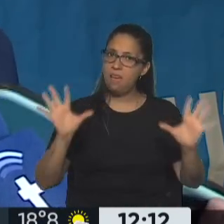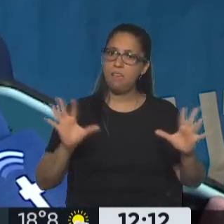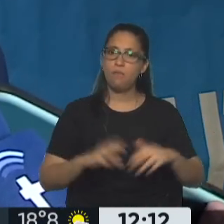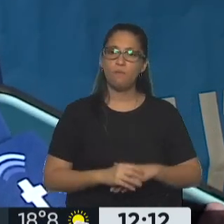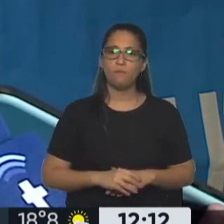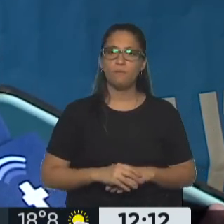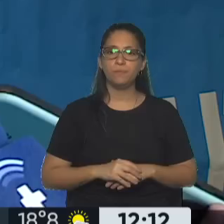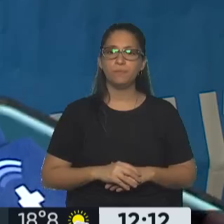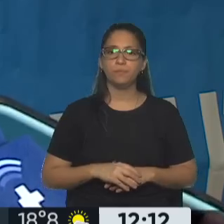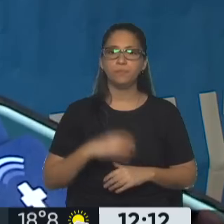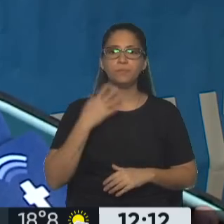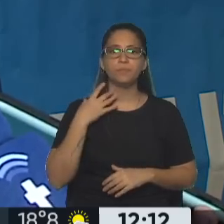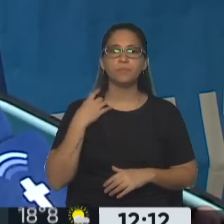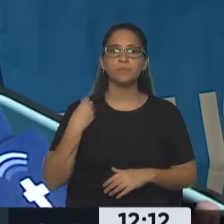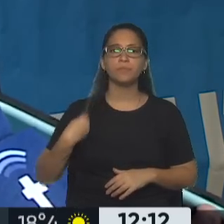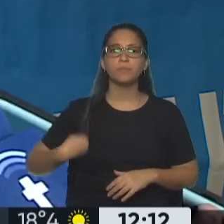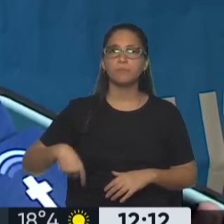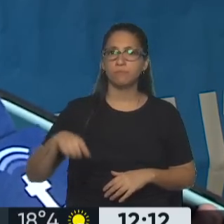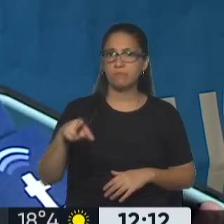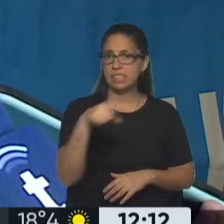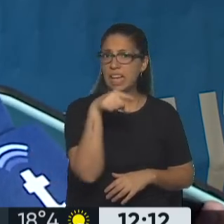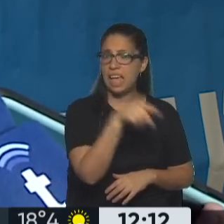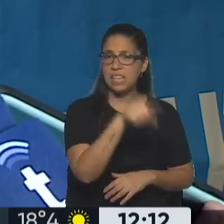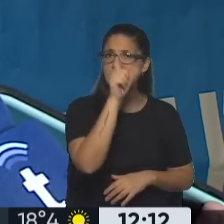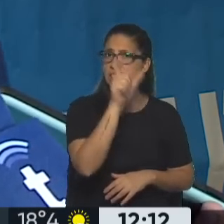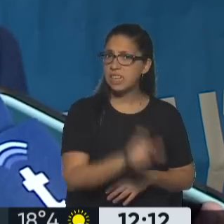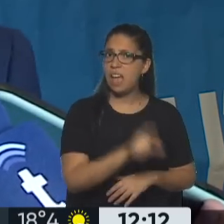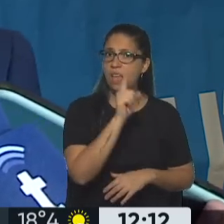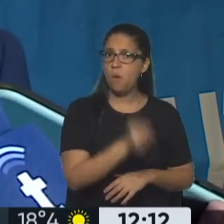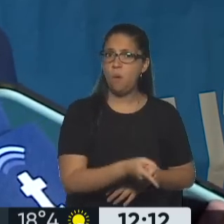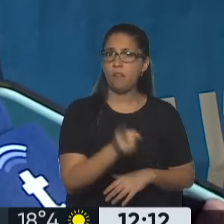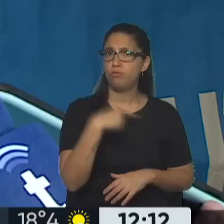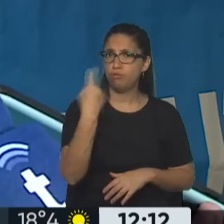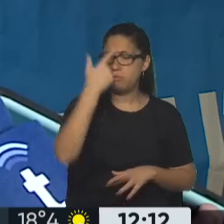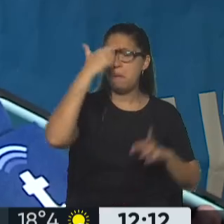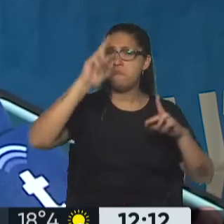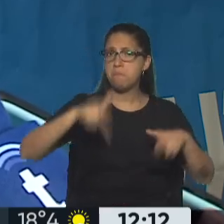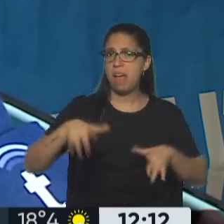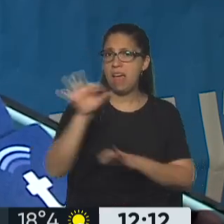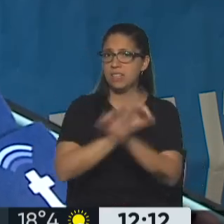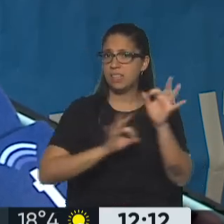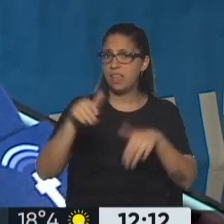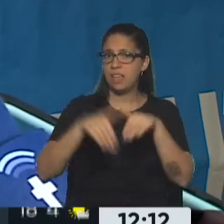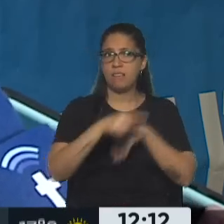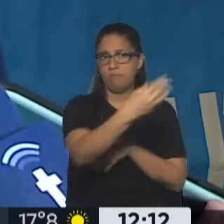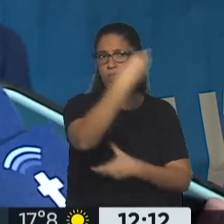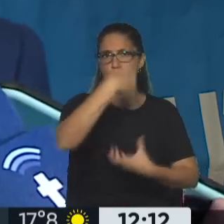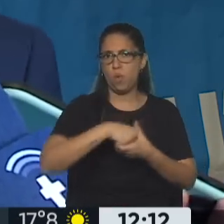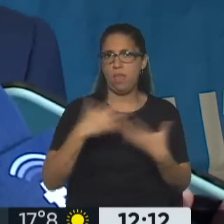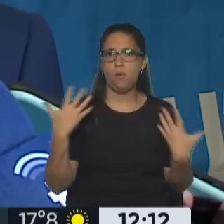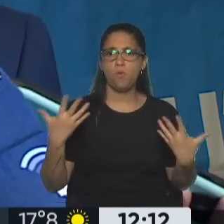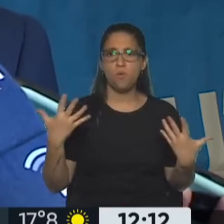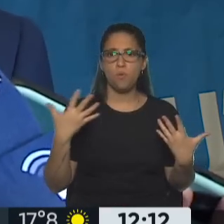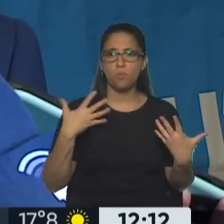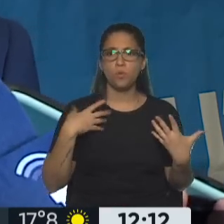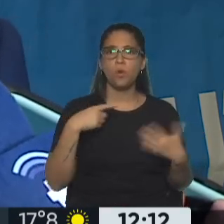No quiere decir que ella esté ajena ni que podamos pensar la construcción política ni la estrategia electoral sin ella. Seguramente ella va a